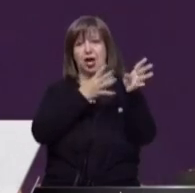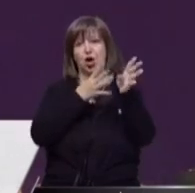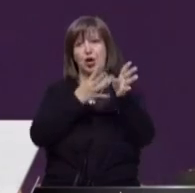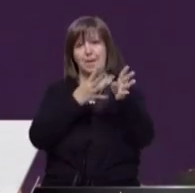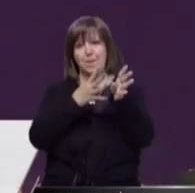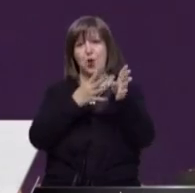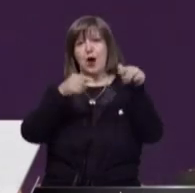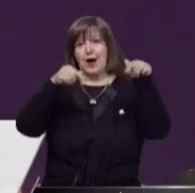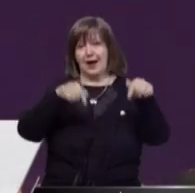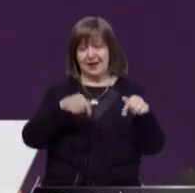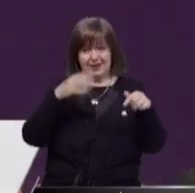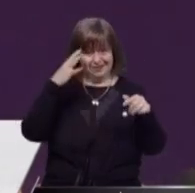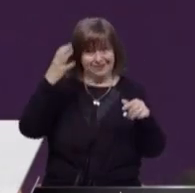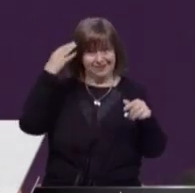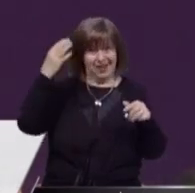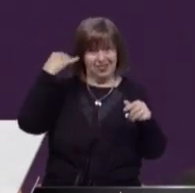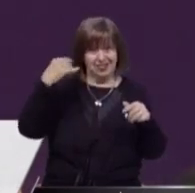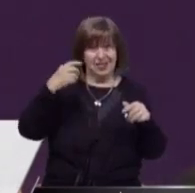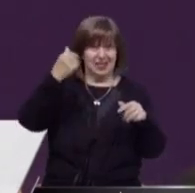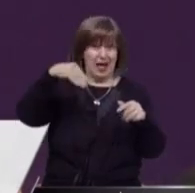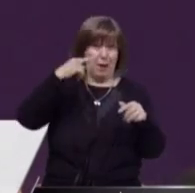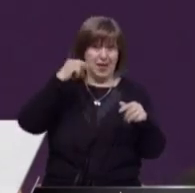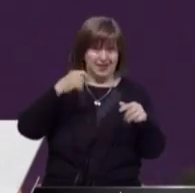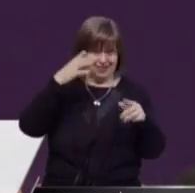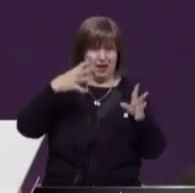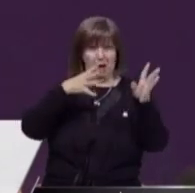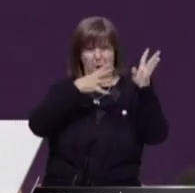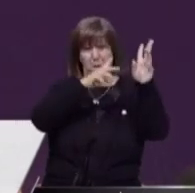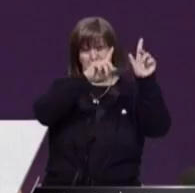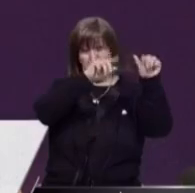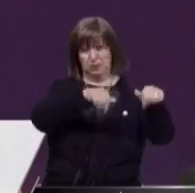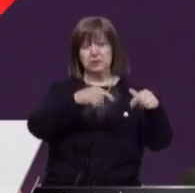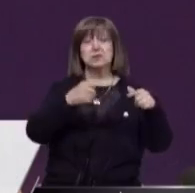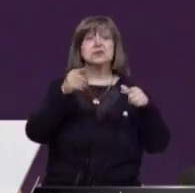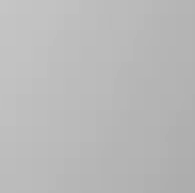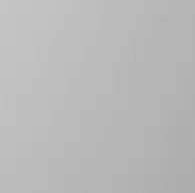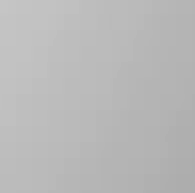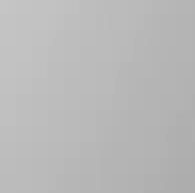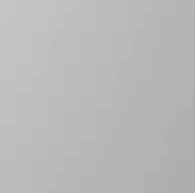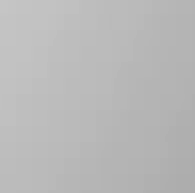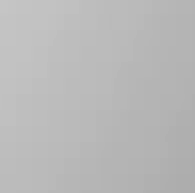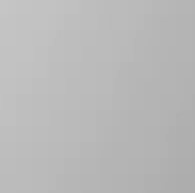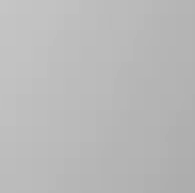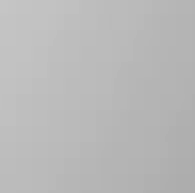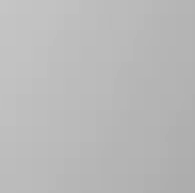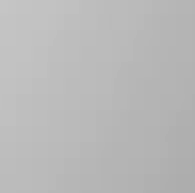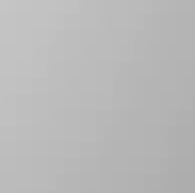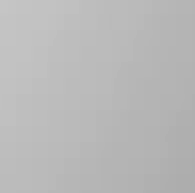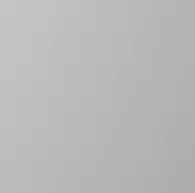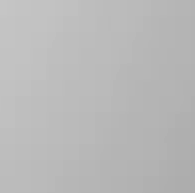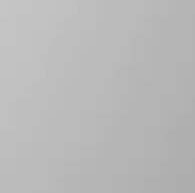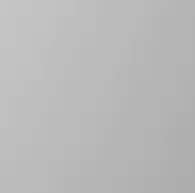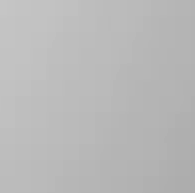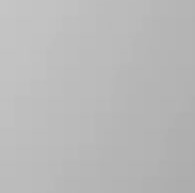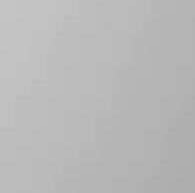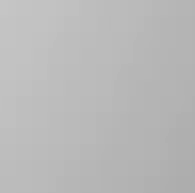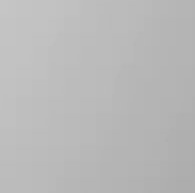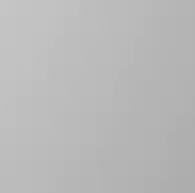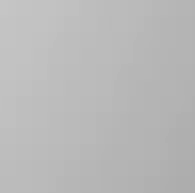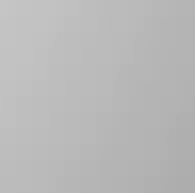nos obliga a poner toda la capacidad que tiene el Estado para prevenir estos actos y para impedir que ocurran.